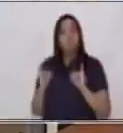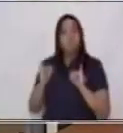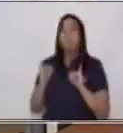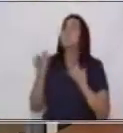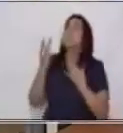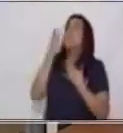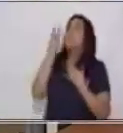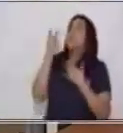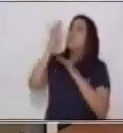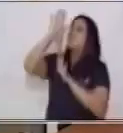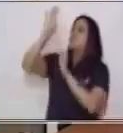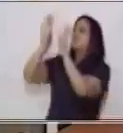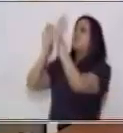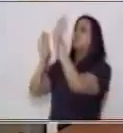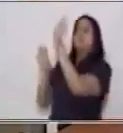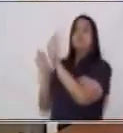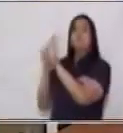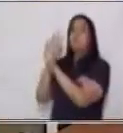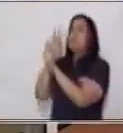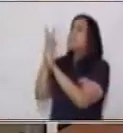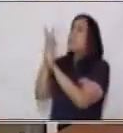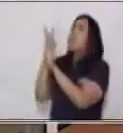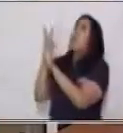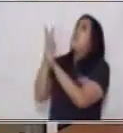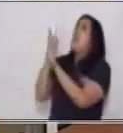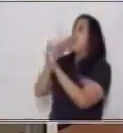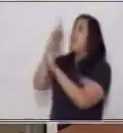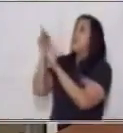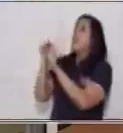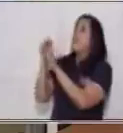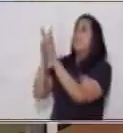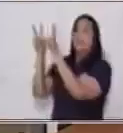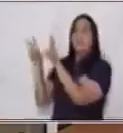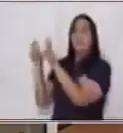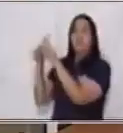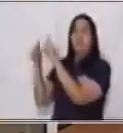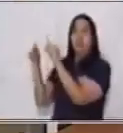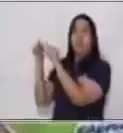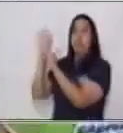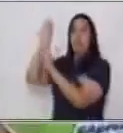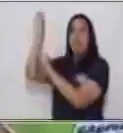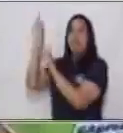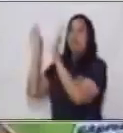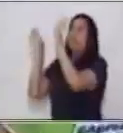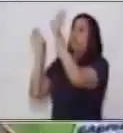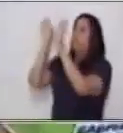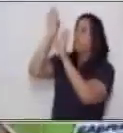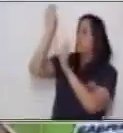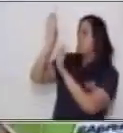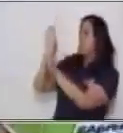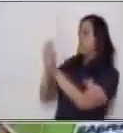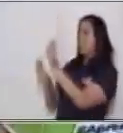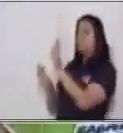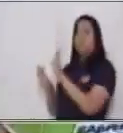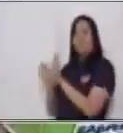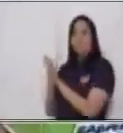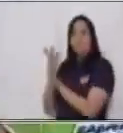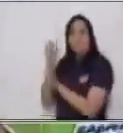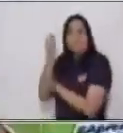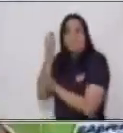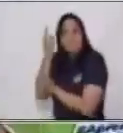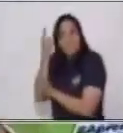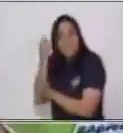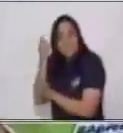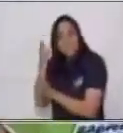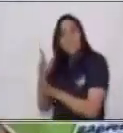tener visualmente distribuido cómo es el texto. De una forma visual vamos a entender entonces la estructura de